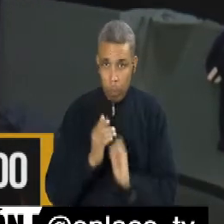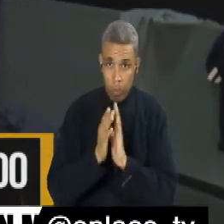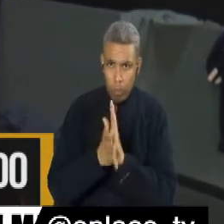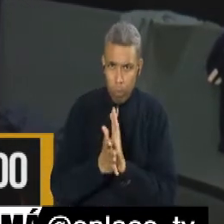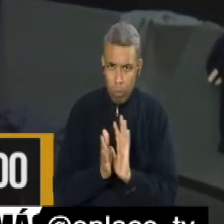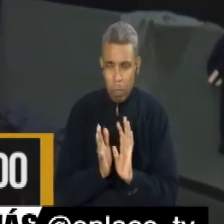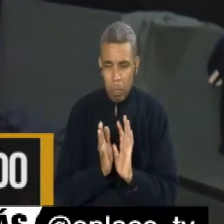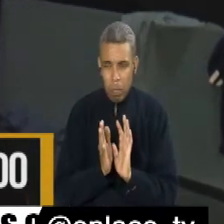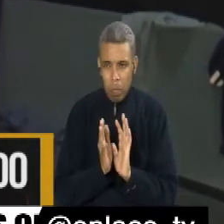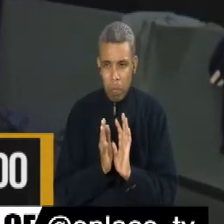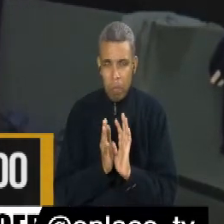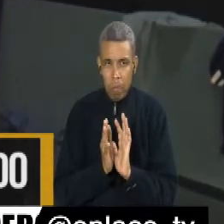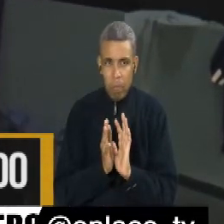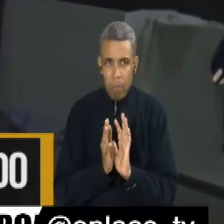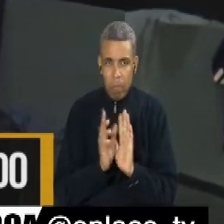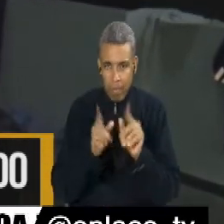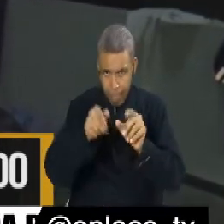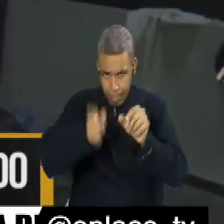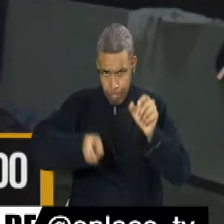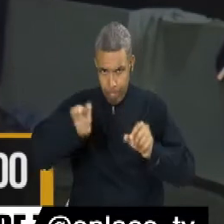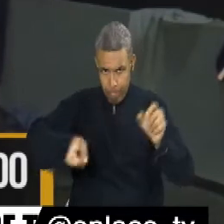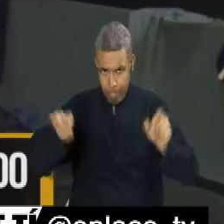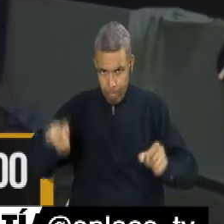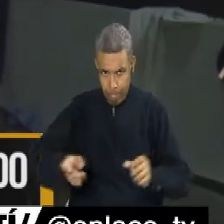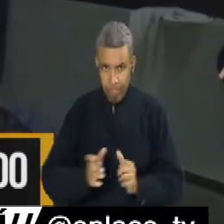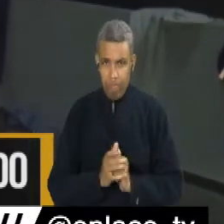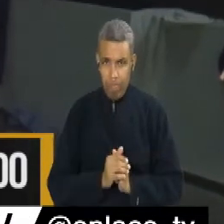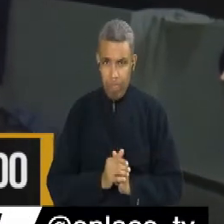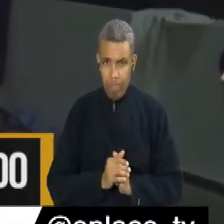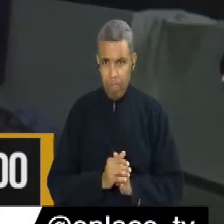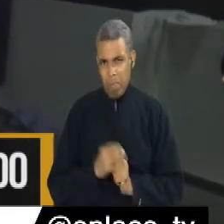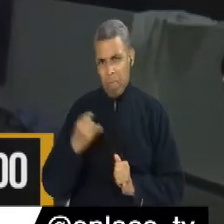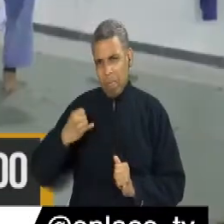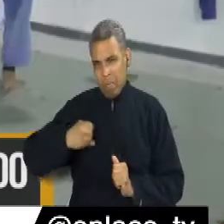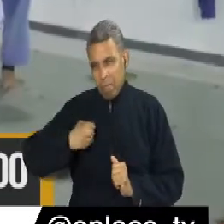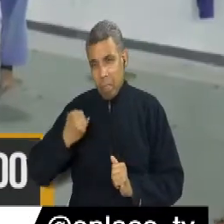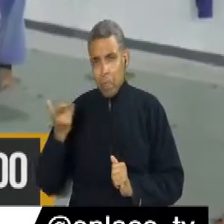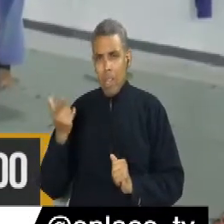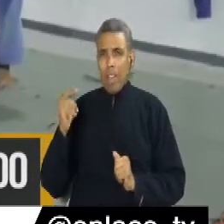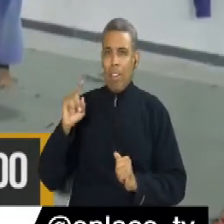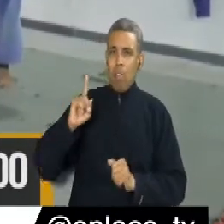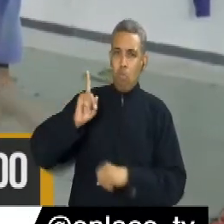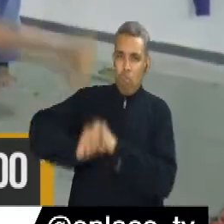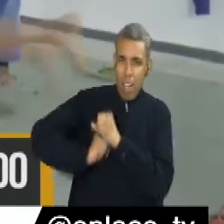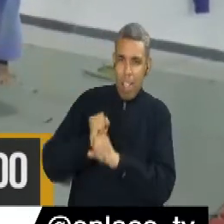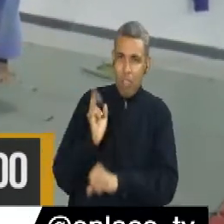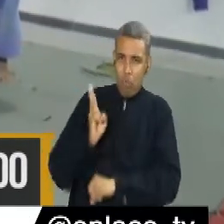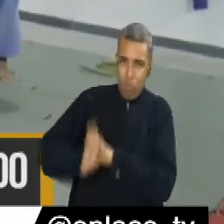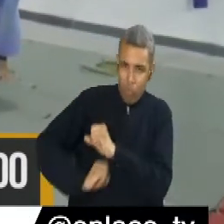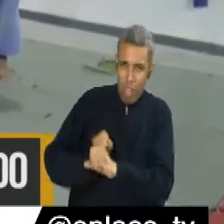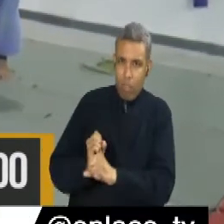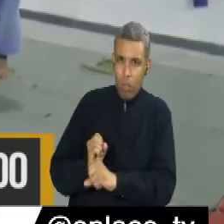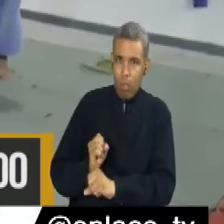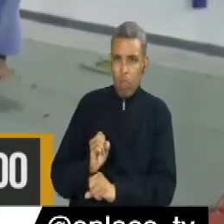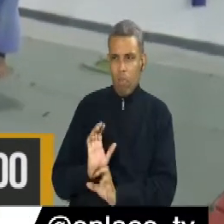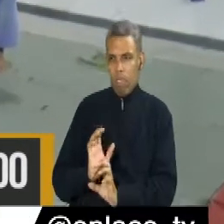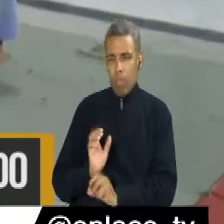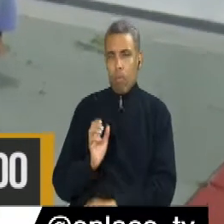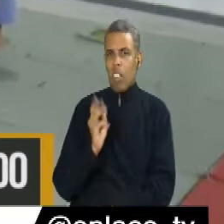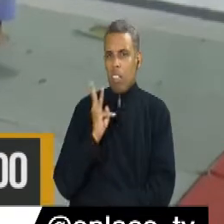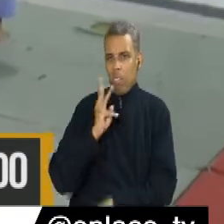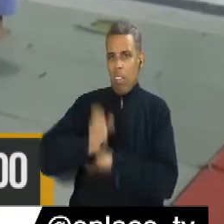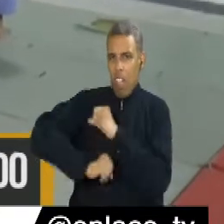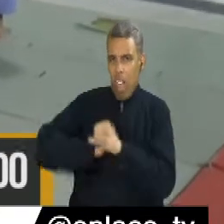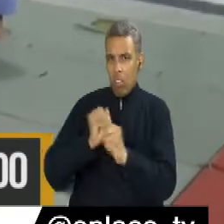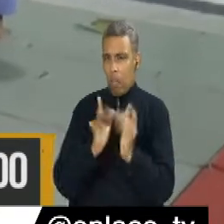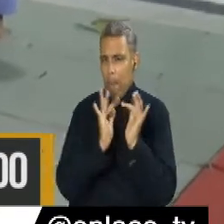Los muchachos, algunos vienen desde más de 6 años atrás, han ido a diferentes competencias.